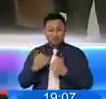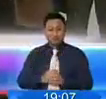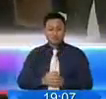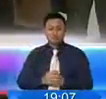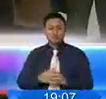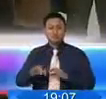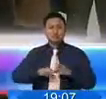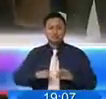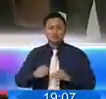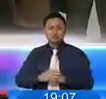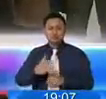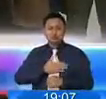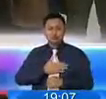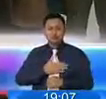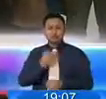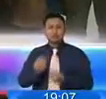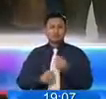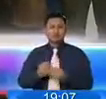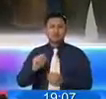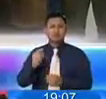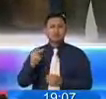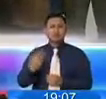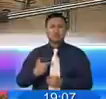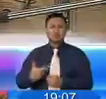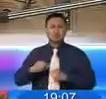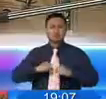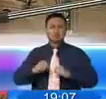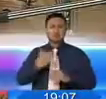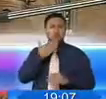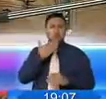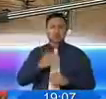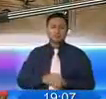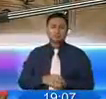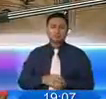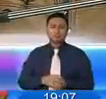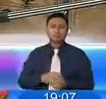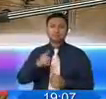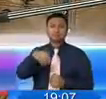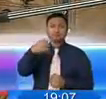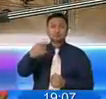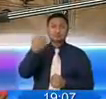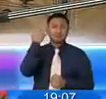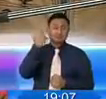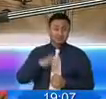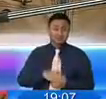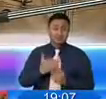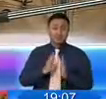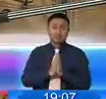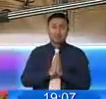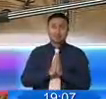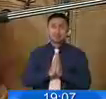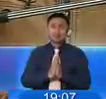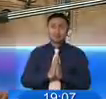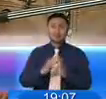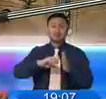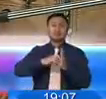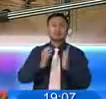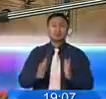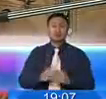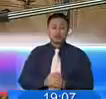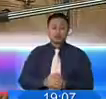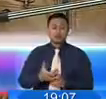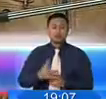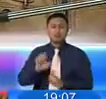las primeras acciones que desarrollará durante su gestión. En los próximos días solicitaré a la Contraloría General del Estado un